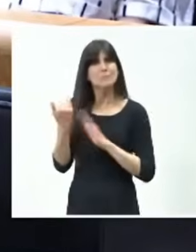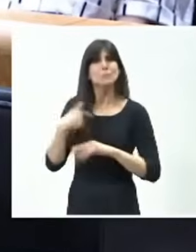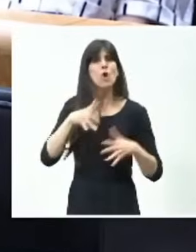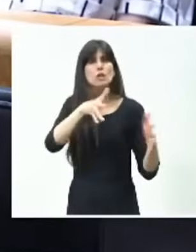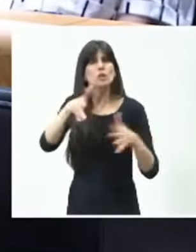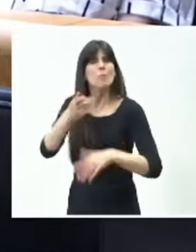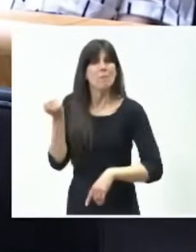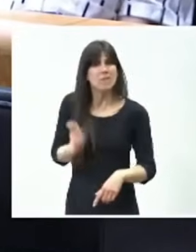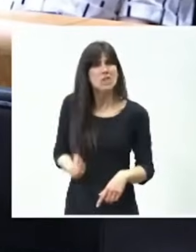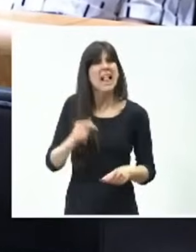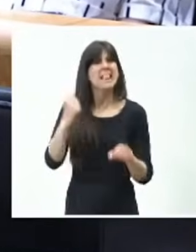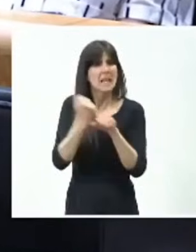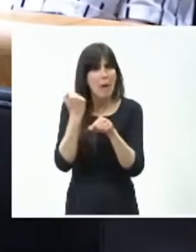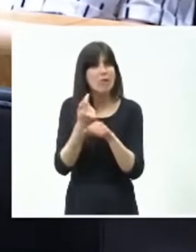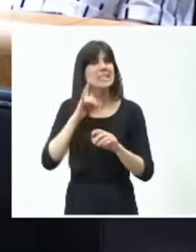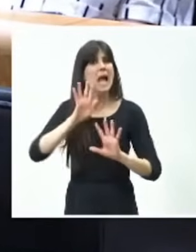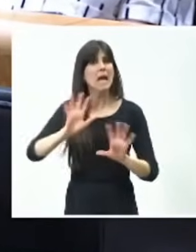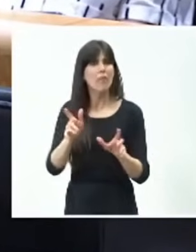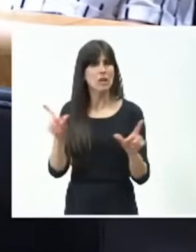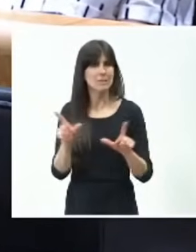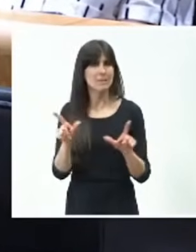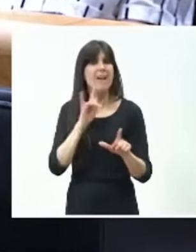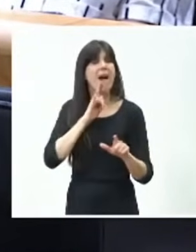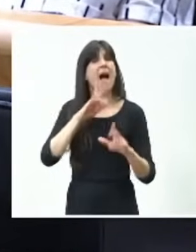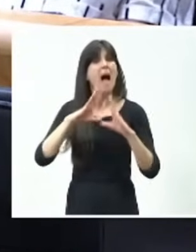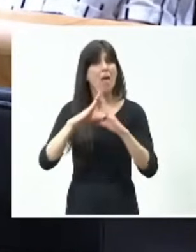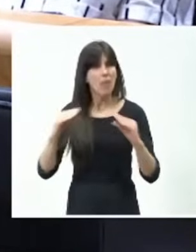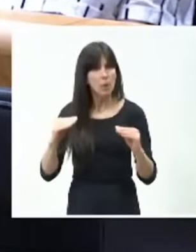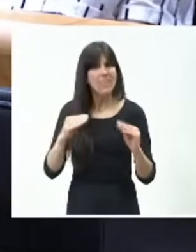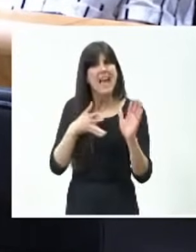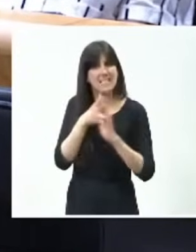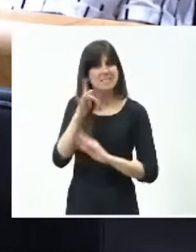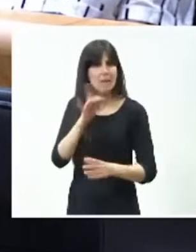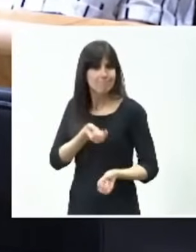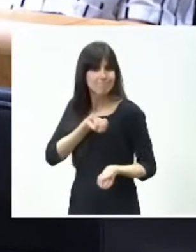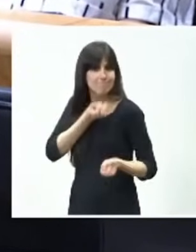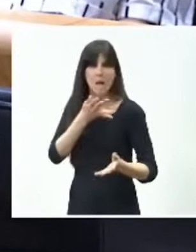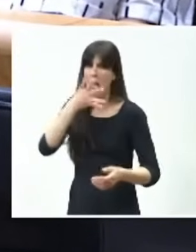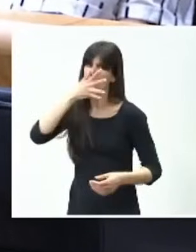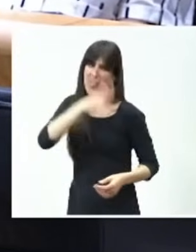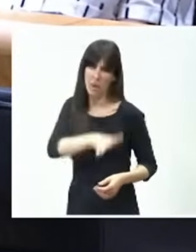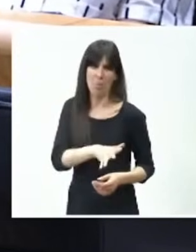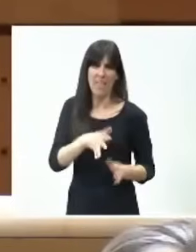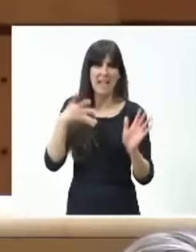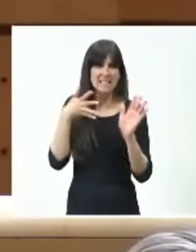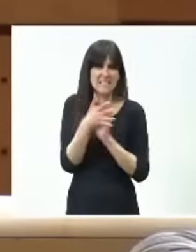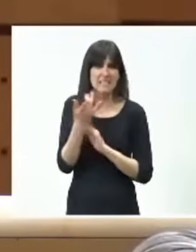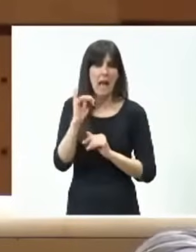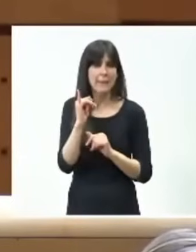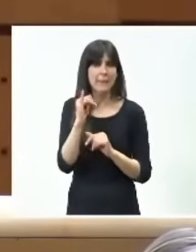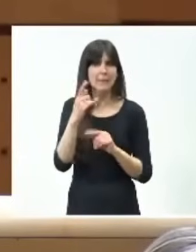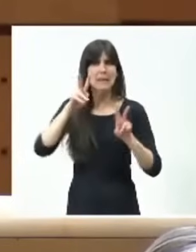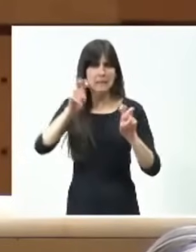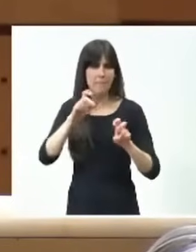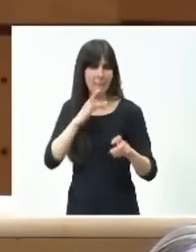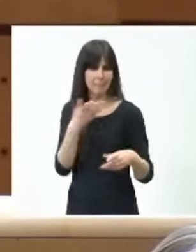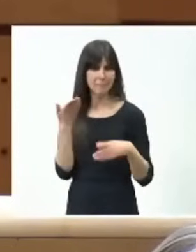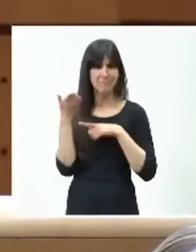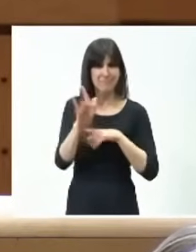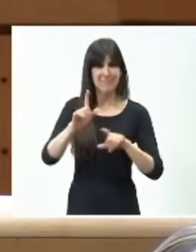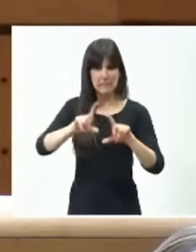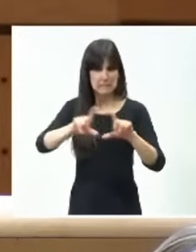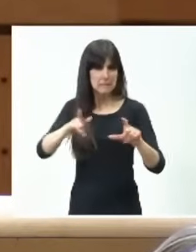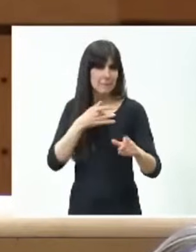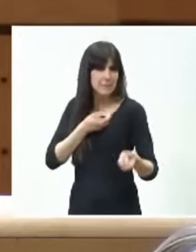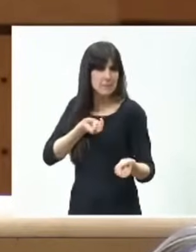los Trabajadores de la Radio Televisión de Andalucía, donde manifiestan y denuncian escaletas ideológicas y donde